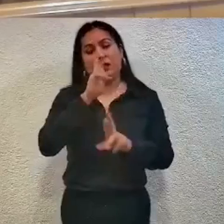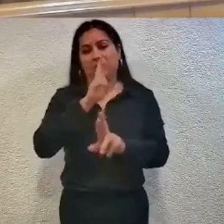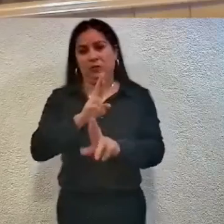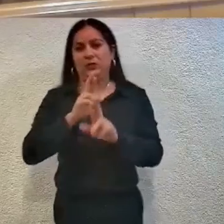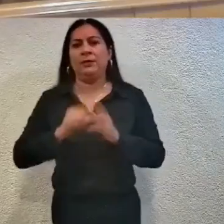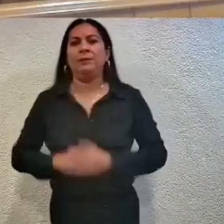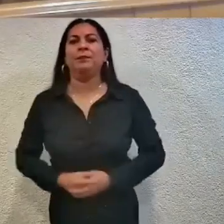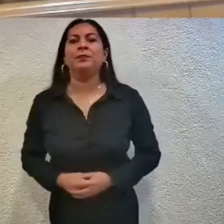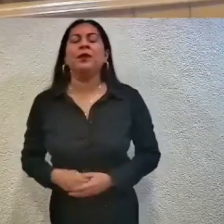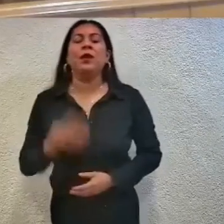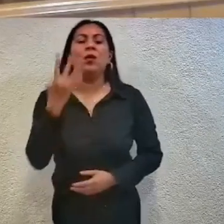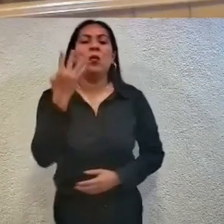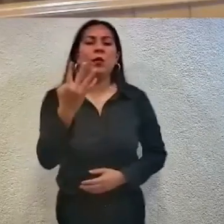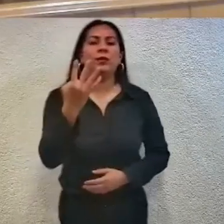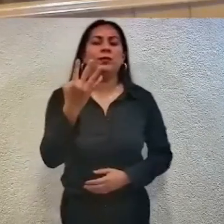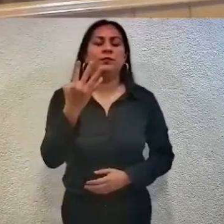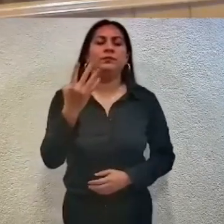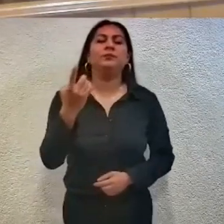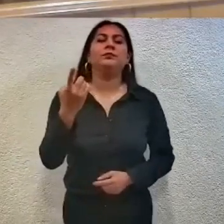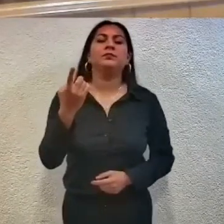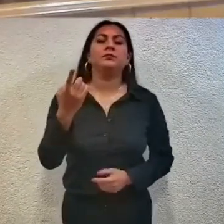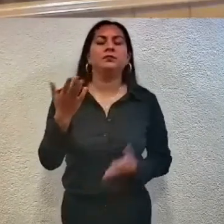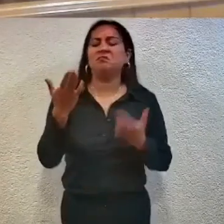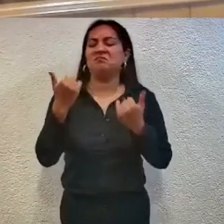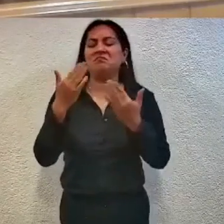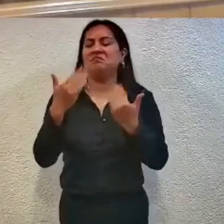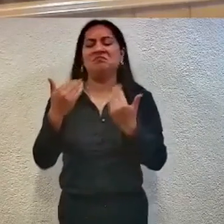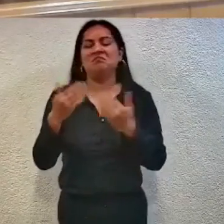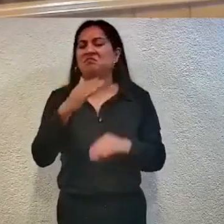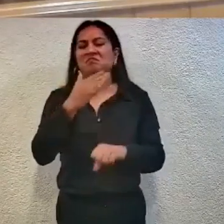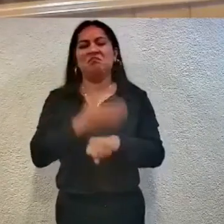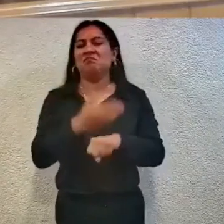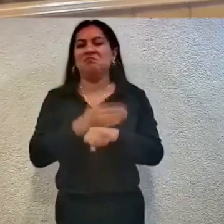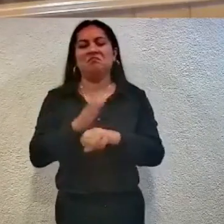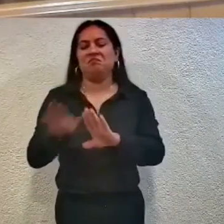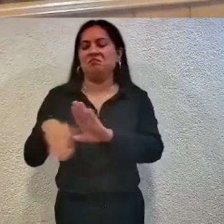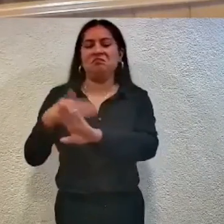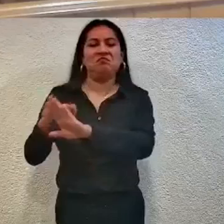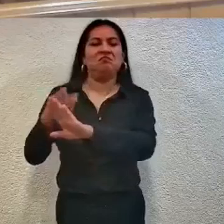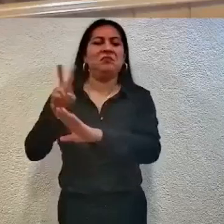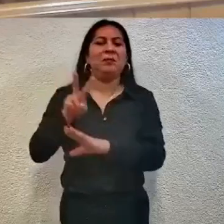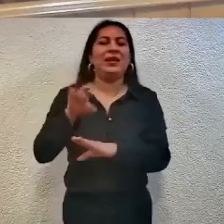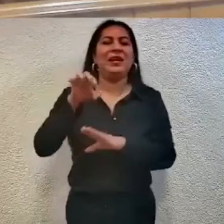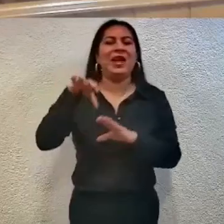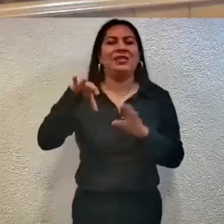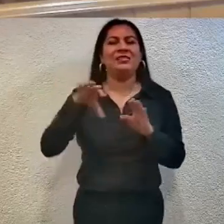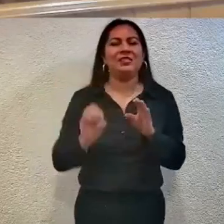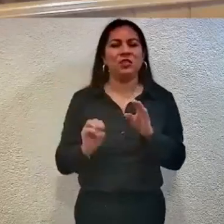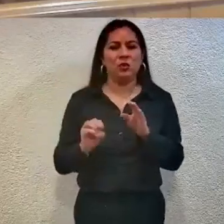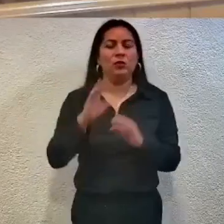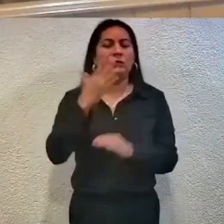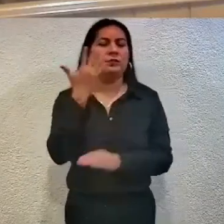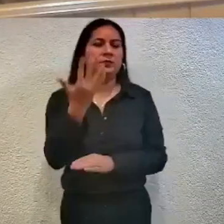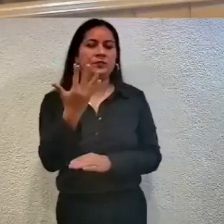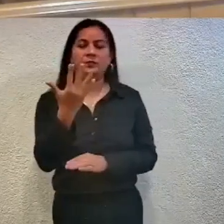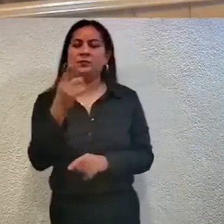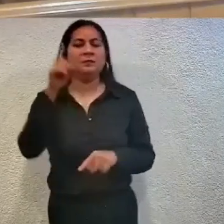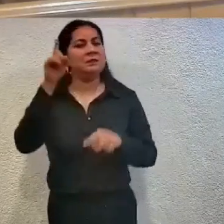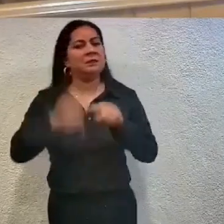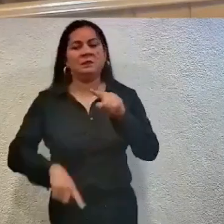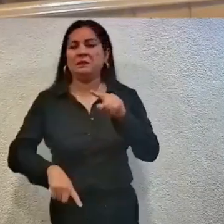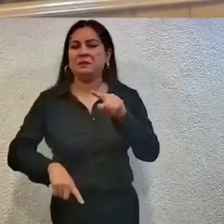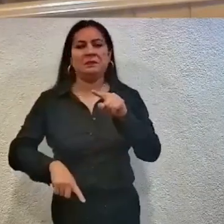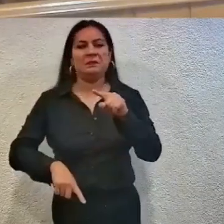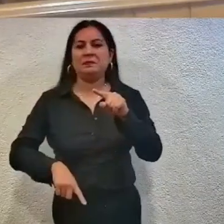la presente resolución. Cuarto, se declara la inexistencia de la infracción atribuida a Venancio Díaz